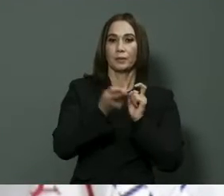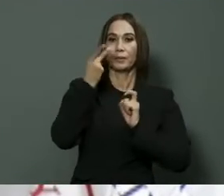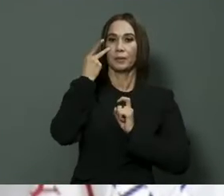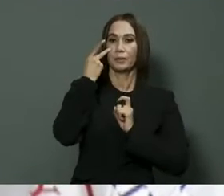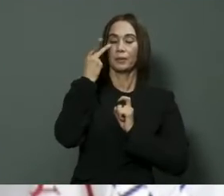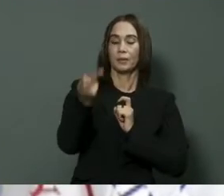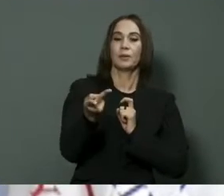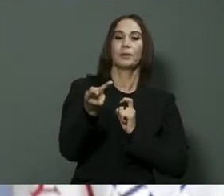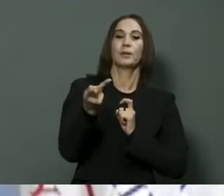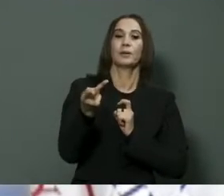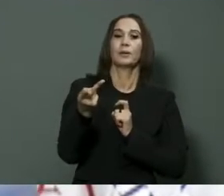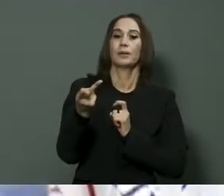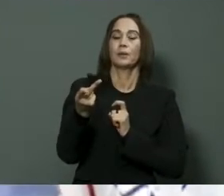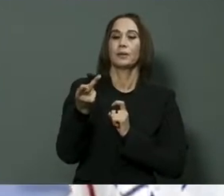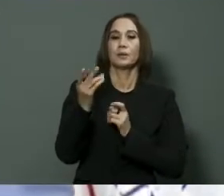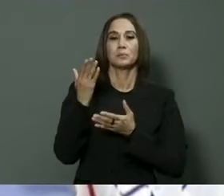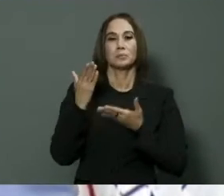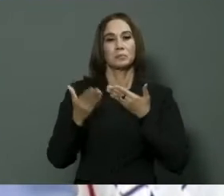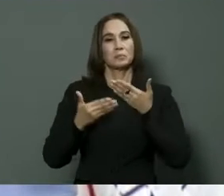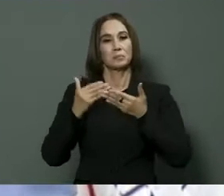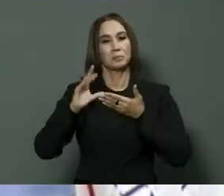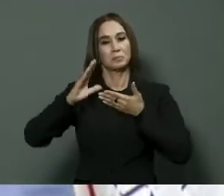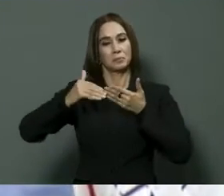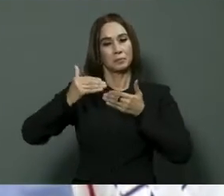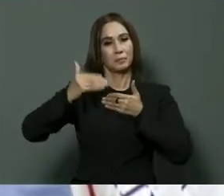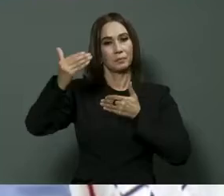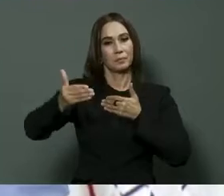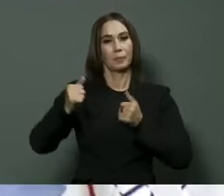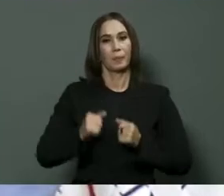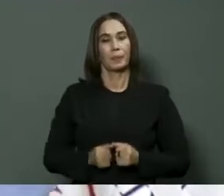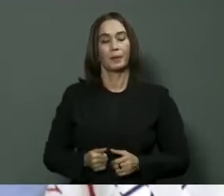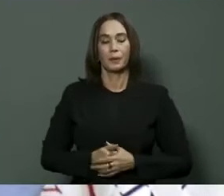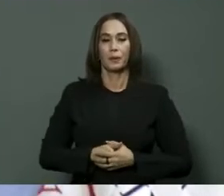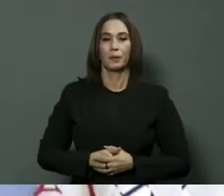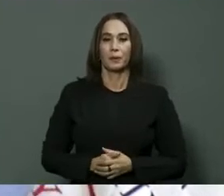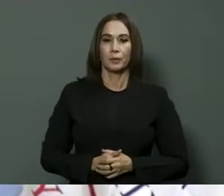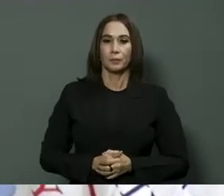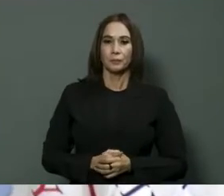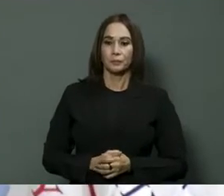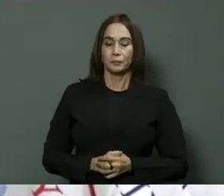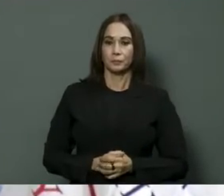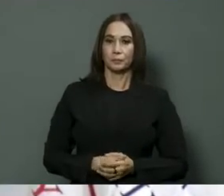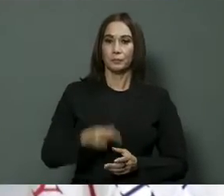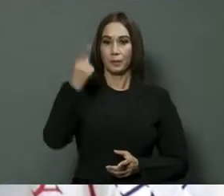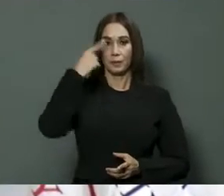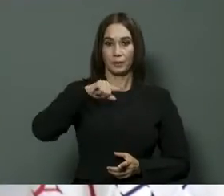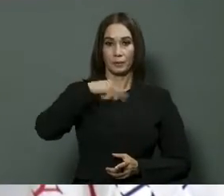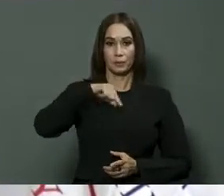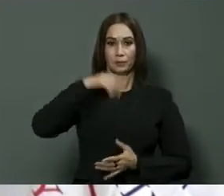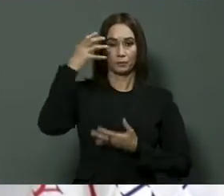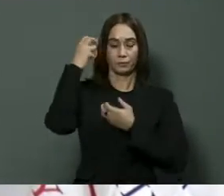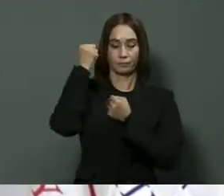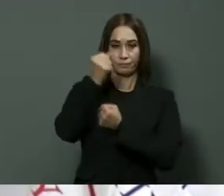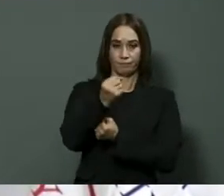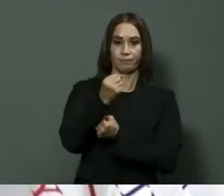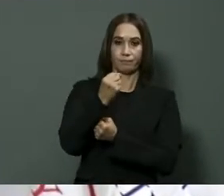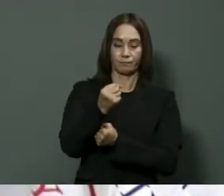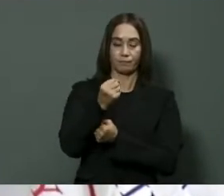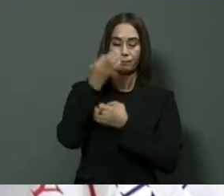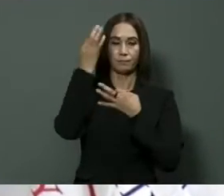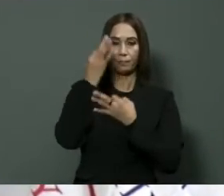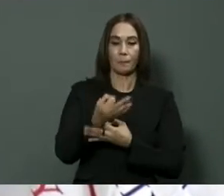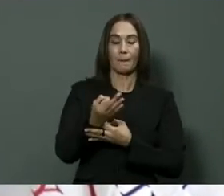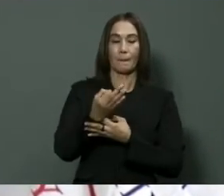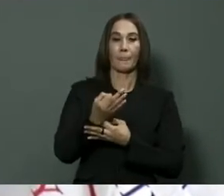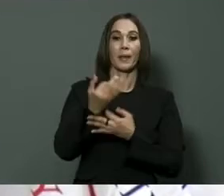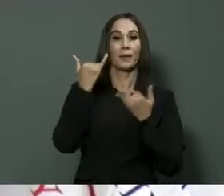verán a mediano y largo plazo. Pero confiamos firmemente en